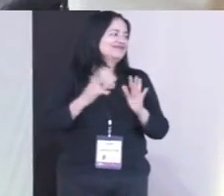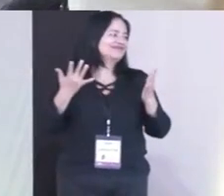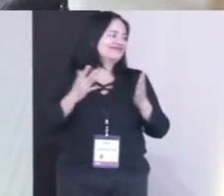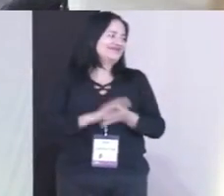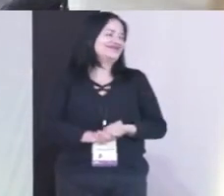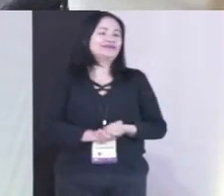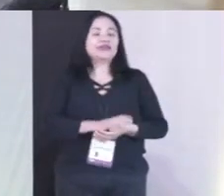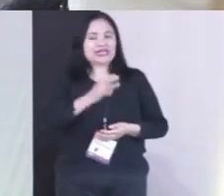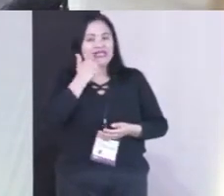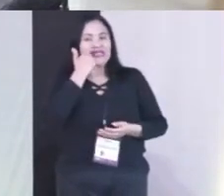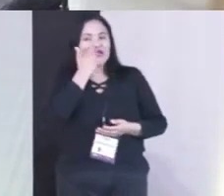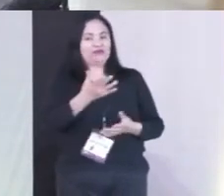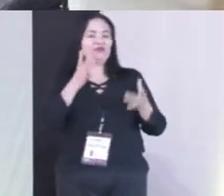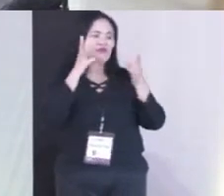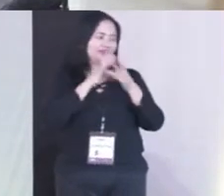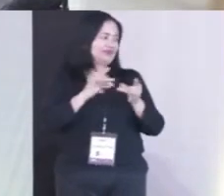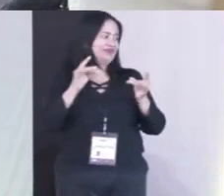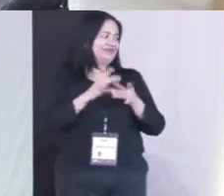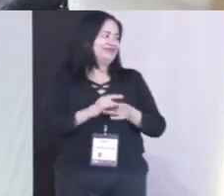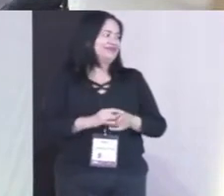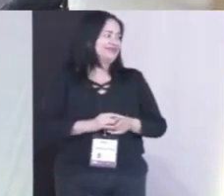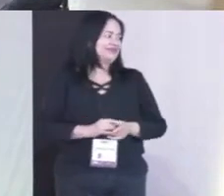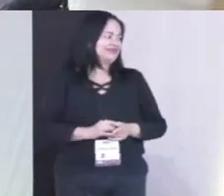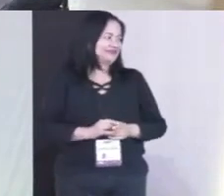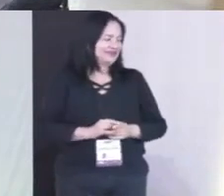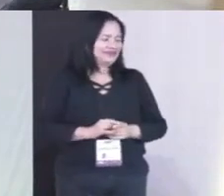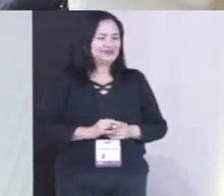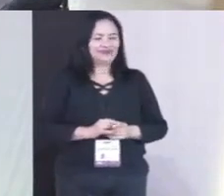Y quiero además decir que se me hace,